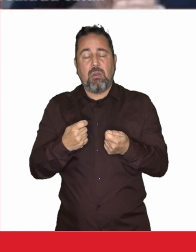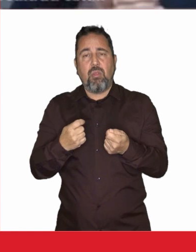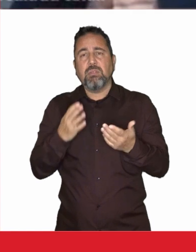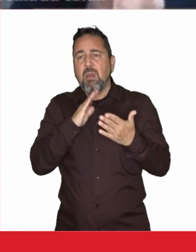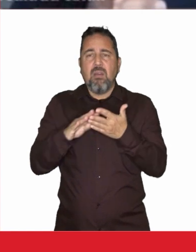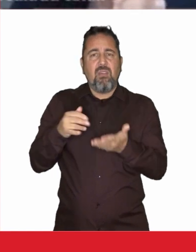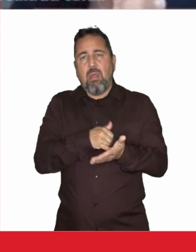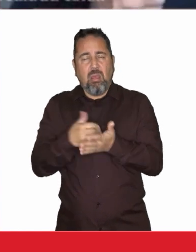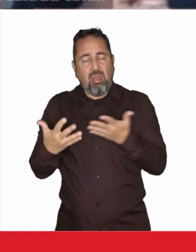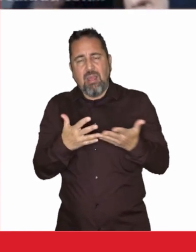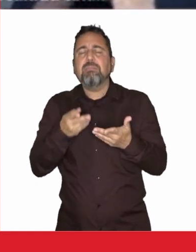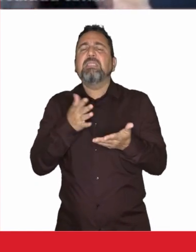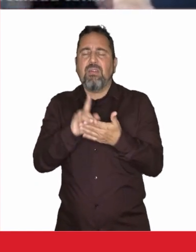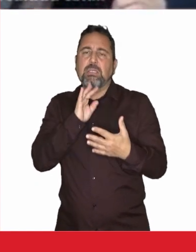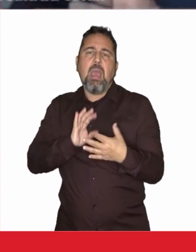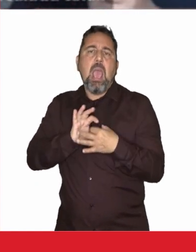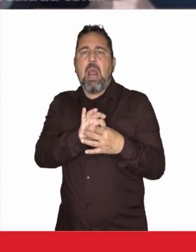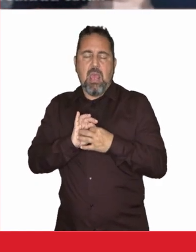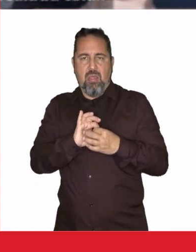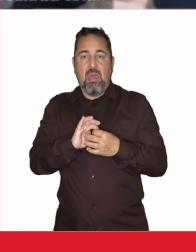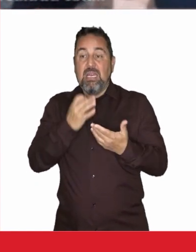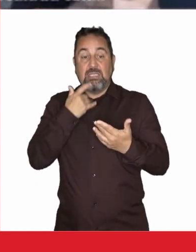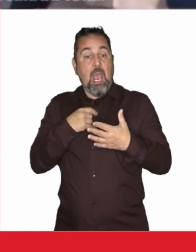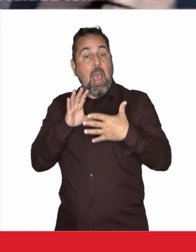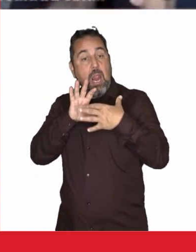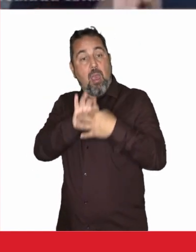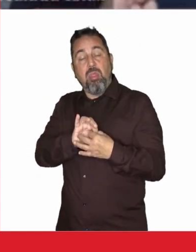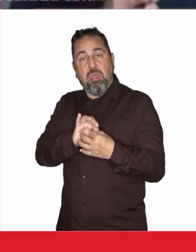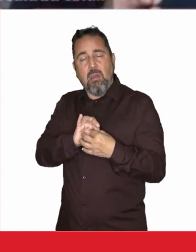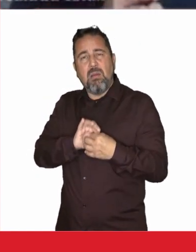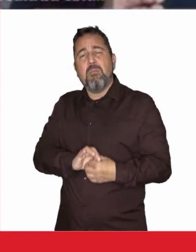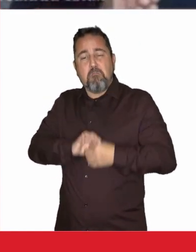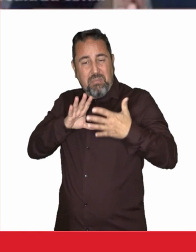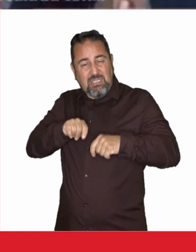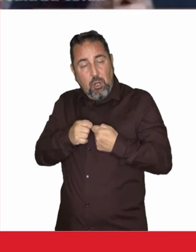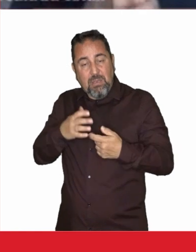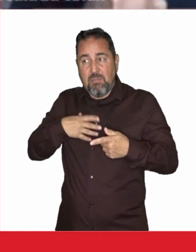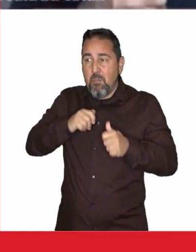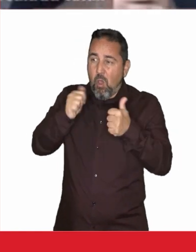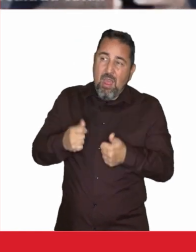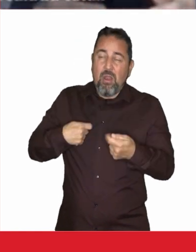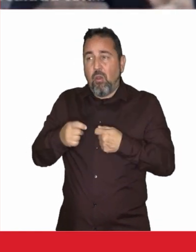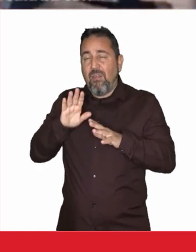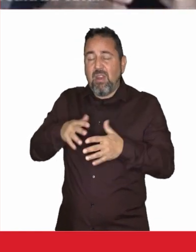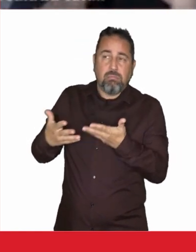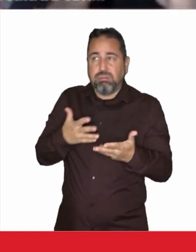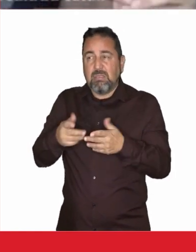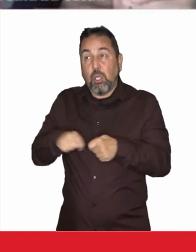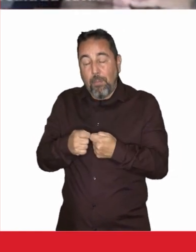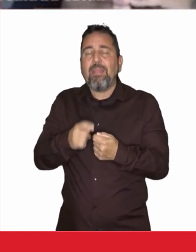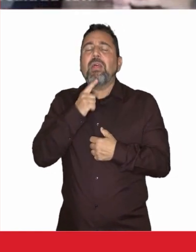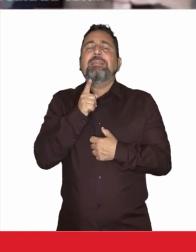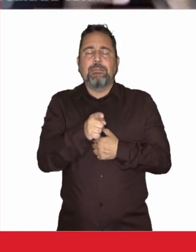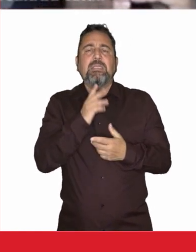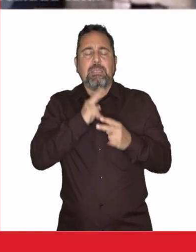ello el modelo de negocio se tambalea? Sí, entonces es una alianza. Si la alianza se rompe, ¿el modelo de negocio se va a tambalear o va a